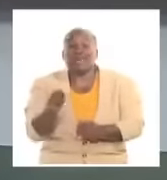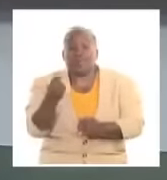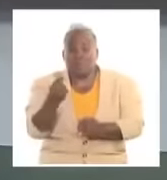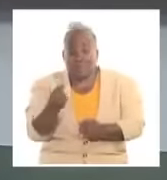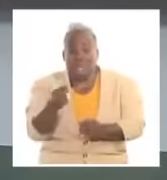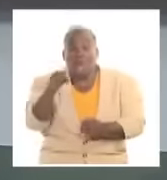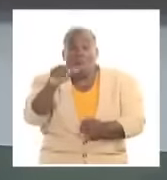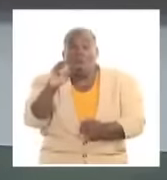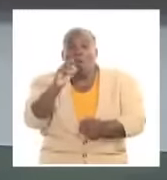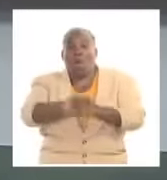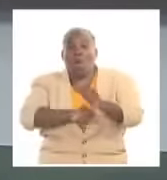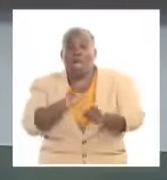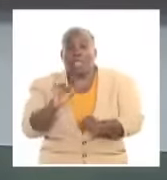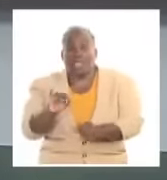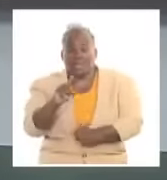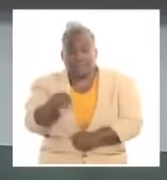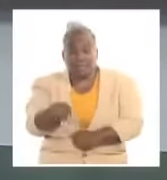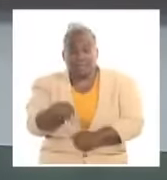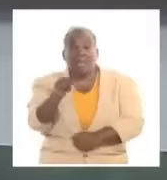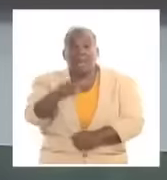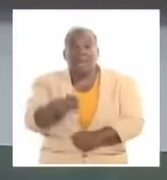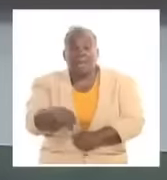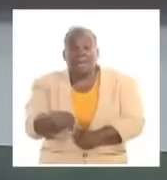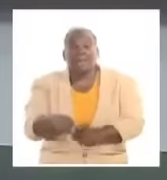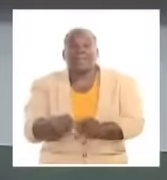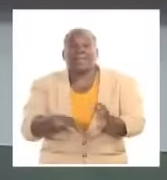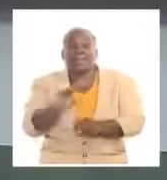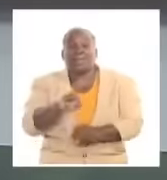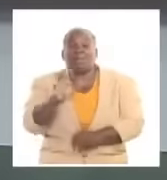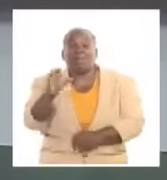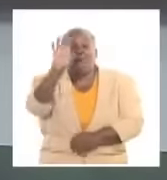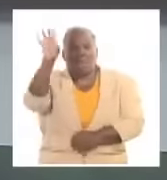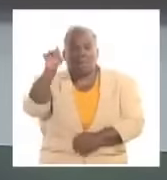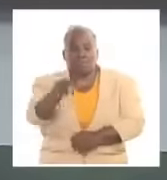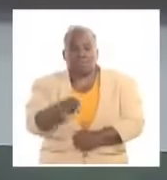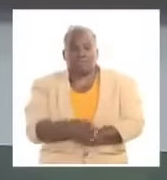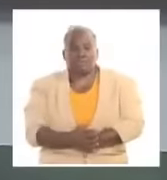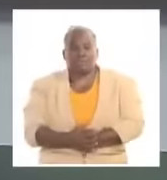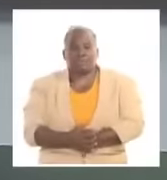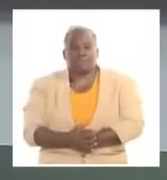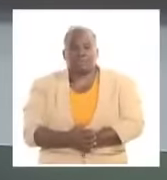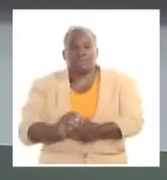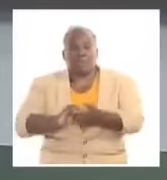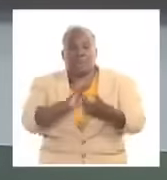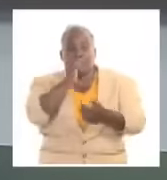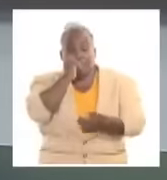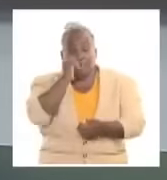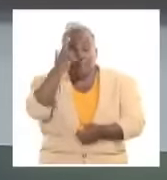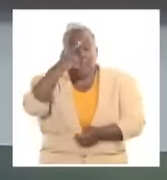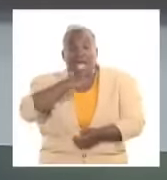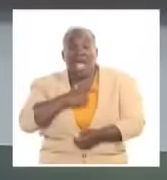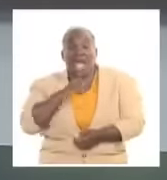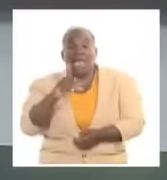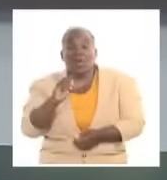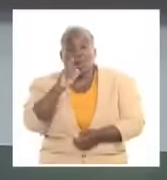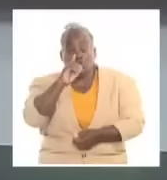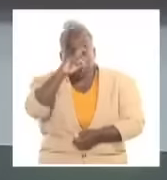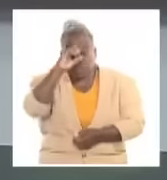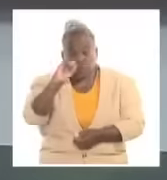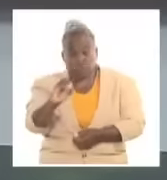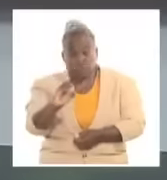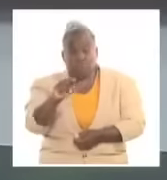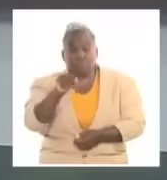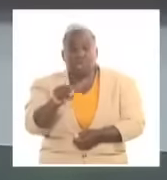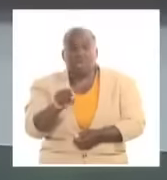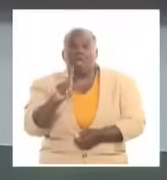Vázquez, actual ministro presidente del Banco Central de Cuba. El compañero Alonso Vázquez, de 60 años de edad, es